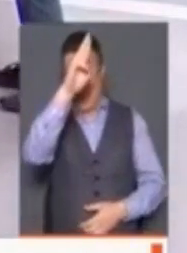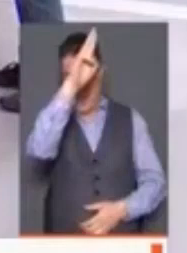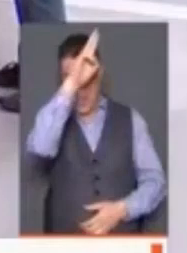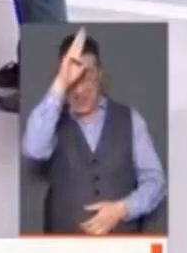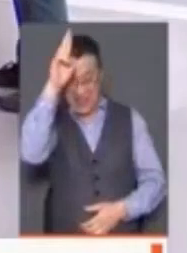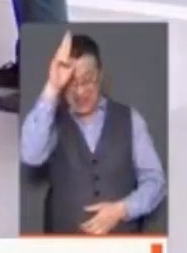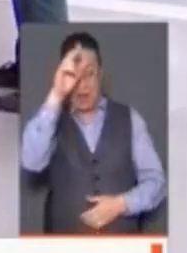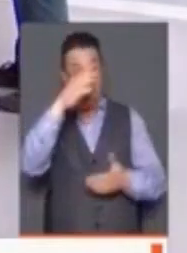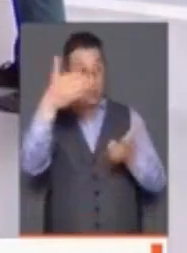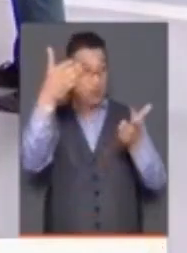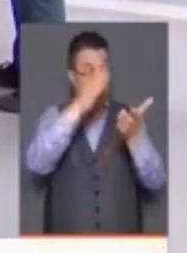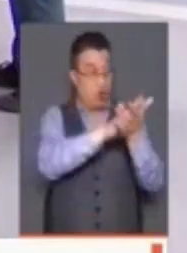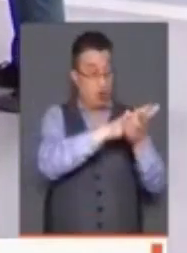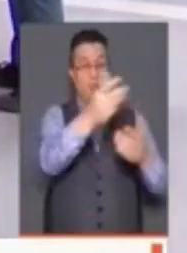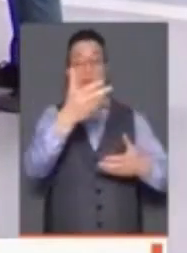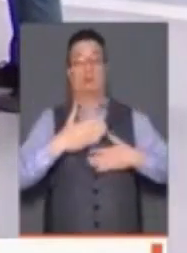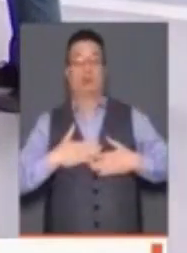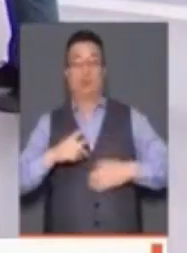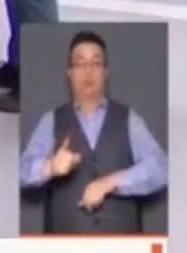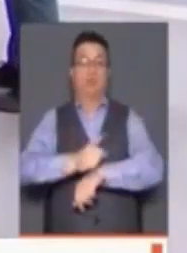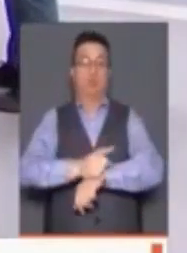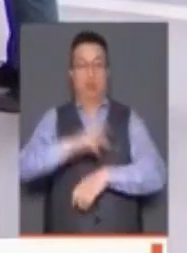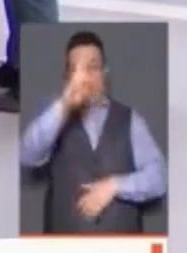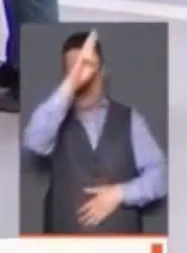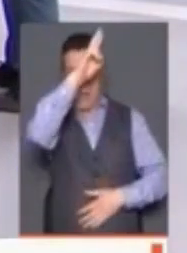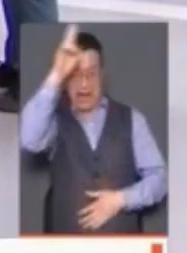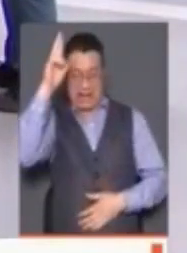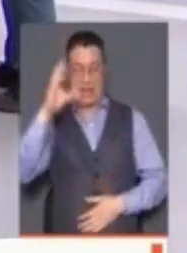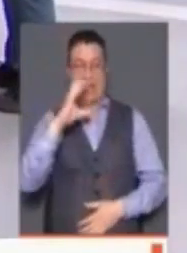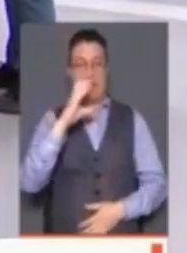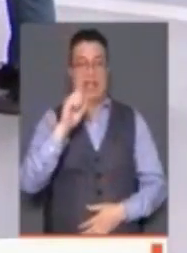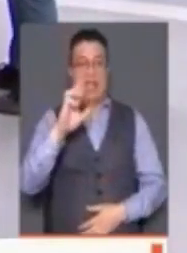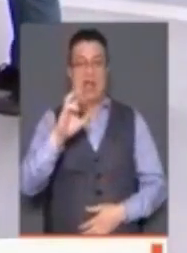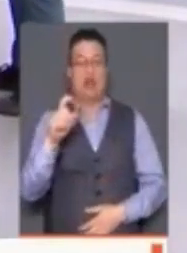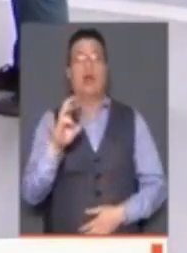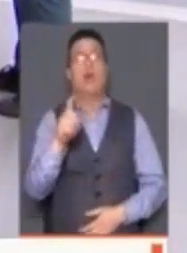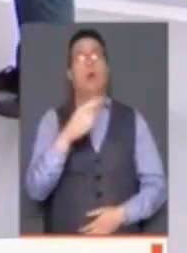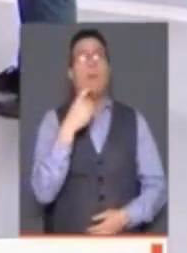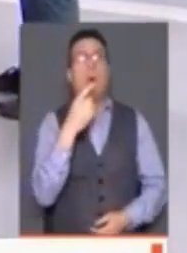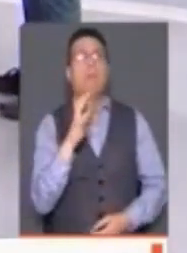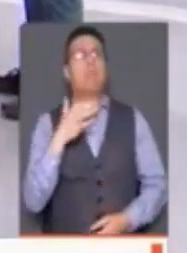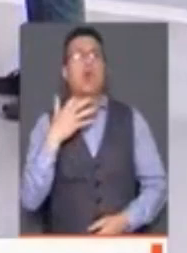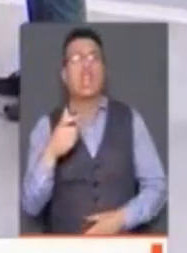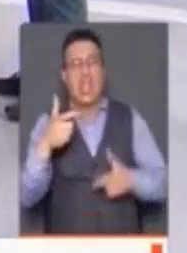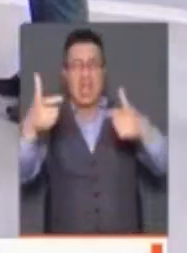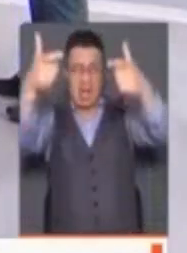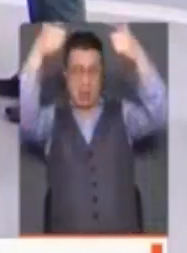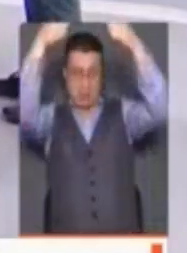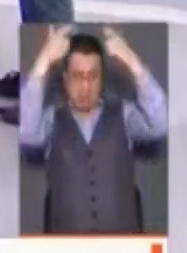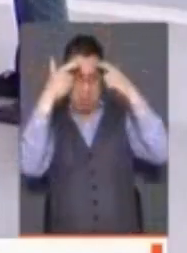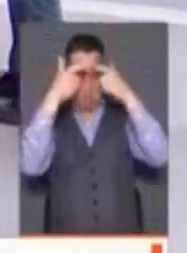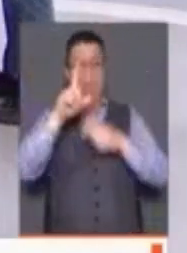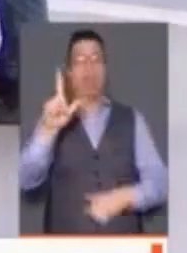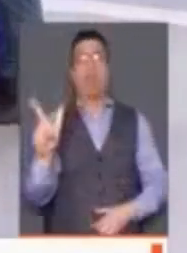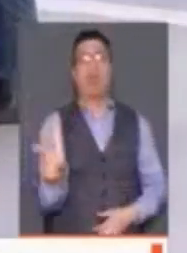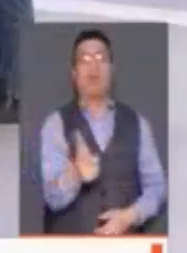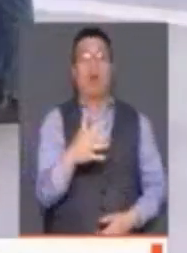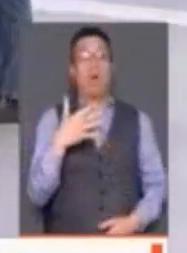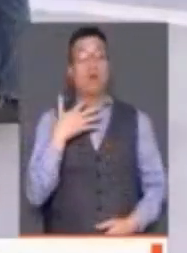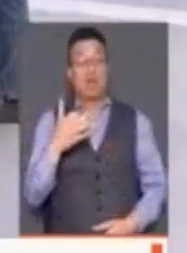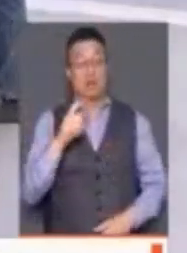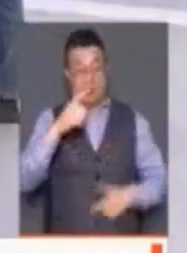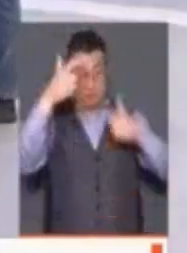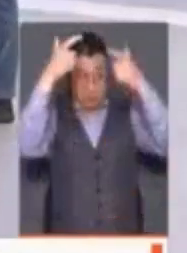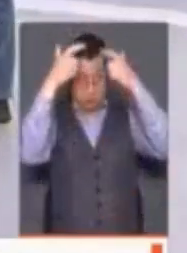que muere la reina, porque se pregunta mucha gente, bueno, ¿por qué Exacto. se tiene que esperar tanto tiempo la coronación? La ceremonia de coronación no es una ceremonia de inauguración